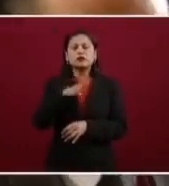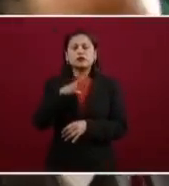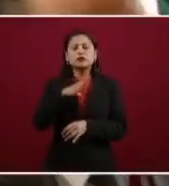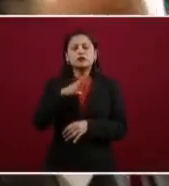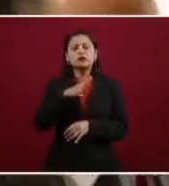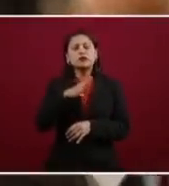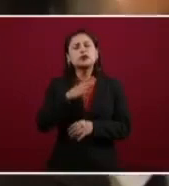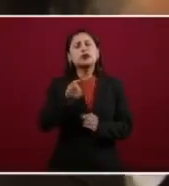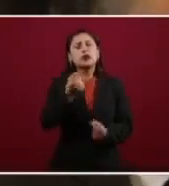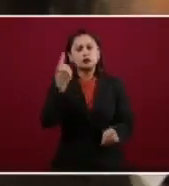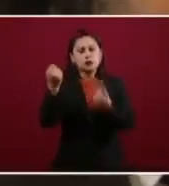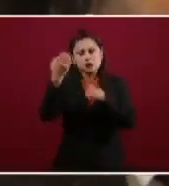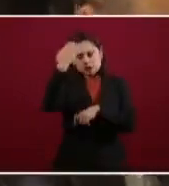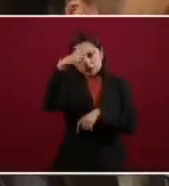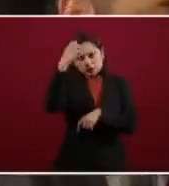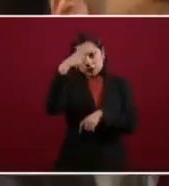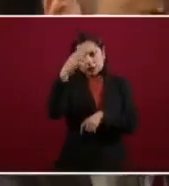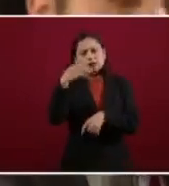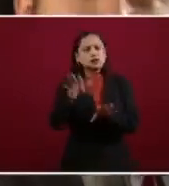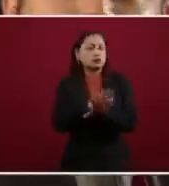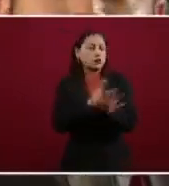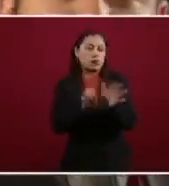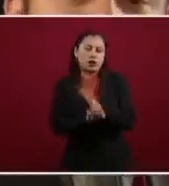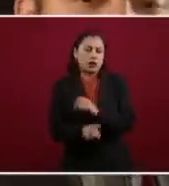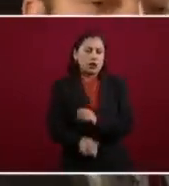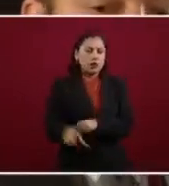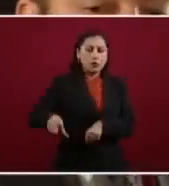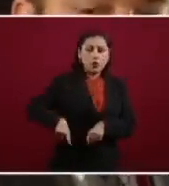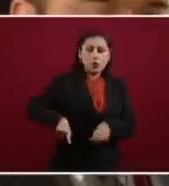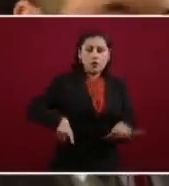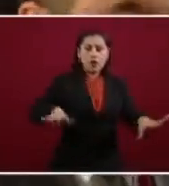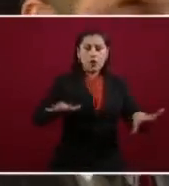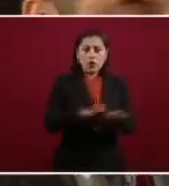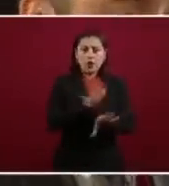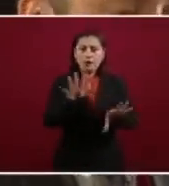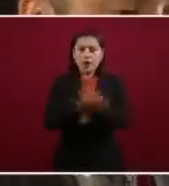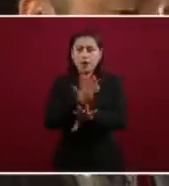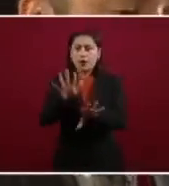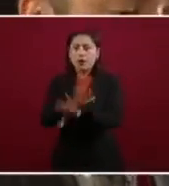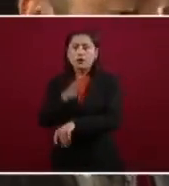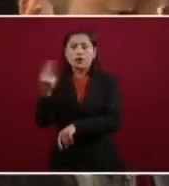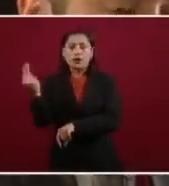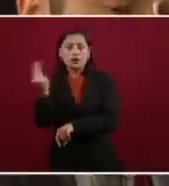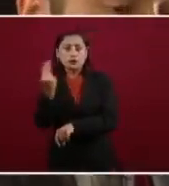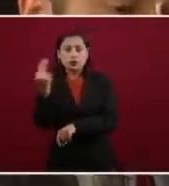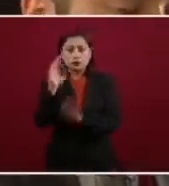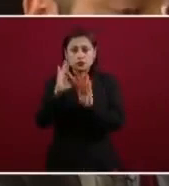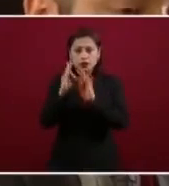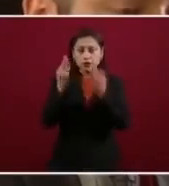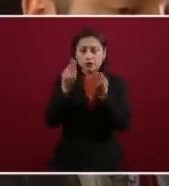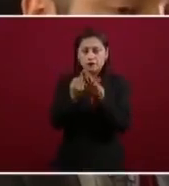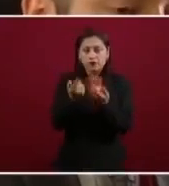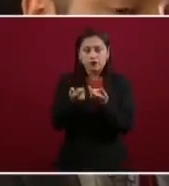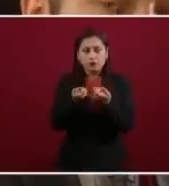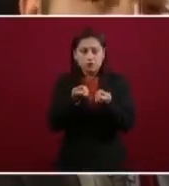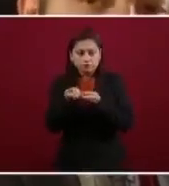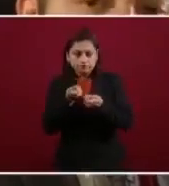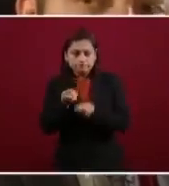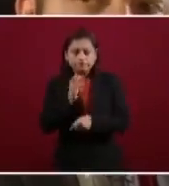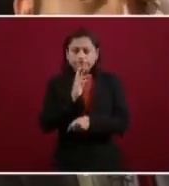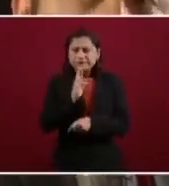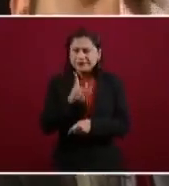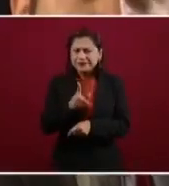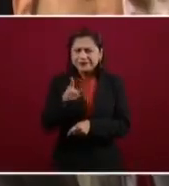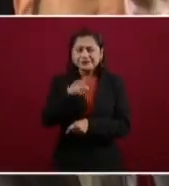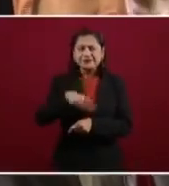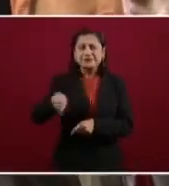cada cambio de administración a nivel global implica un crecimiento más moderado o incluso una caída de crecimiento podemos vuelca sucedió en